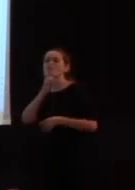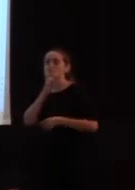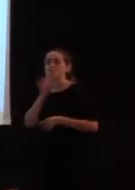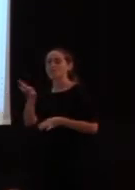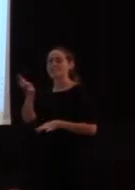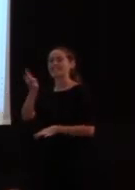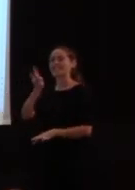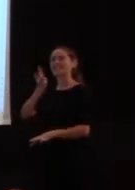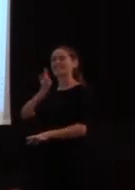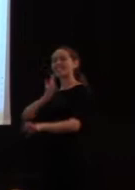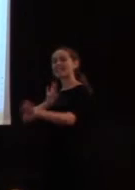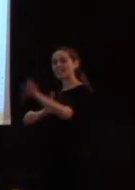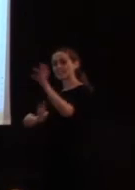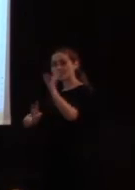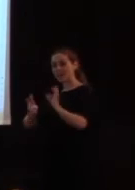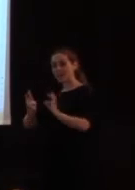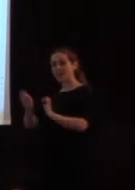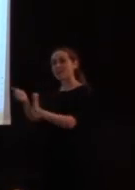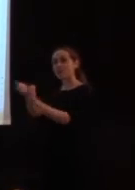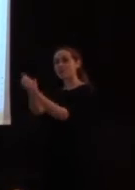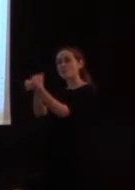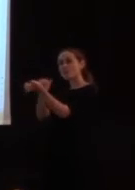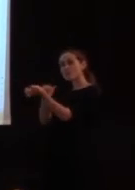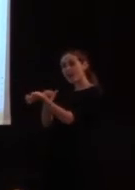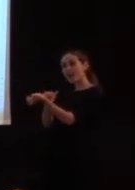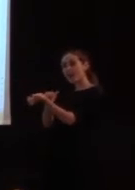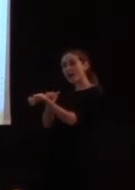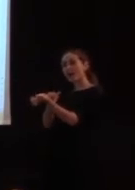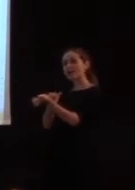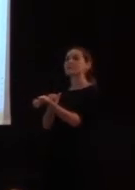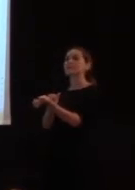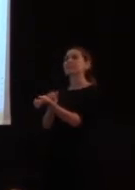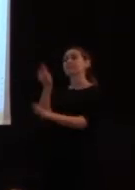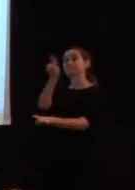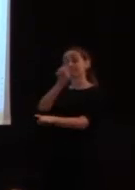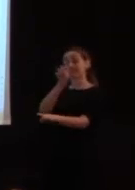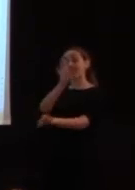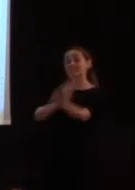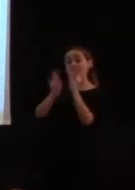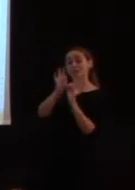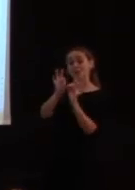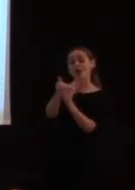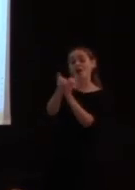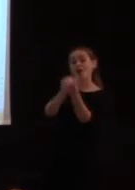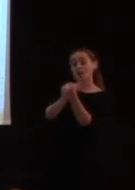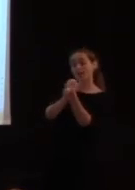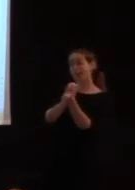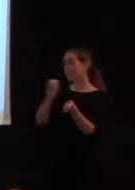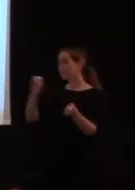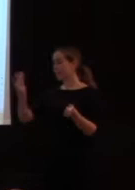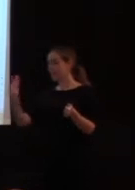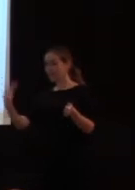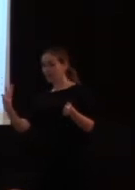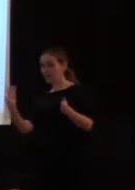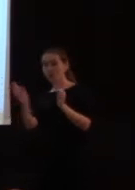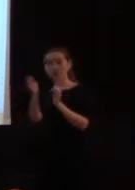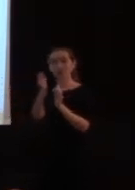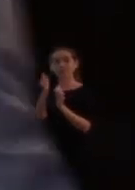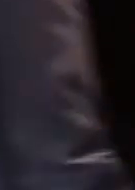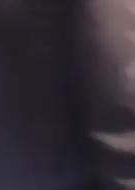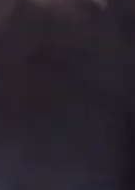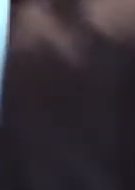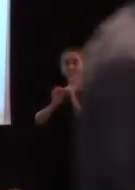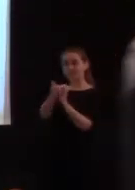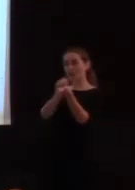Seleccionar, copiar, pegar. No sé si sabéis. Seleccionar, copiar, pegar, ¿no?